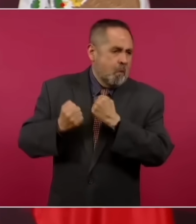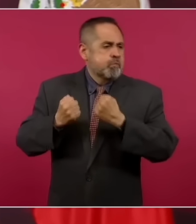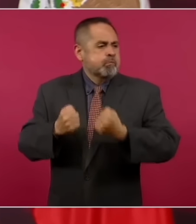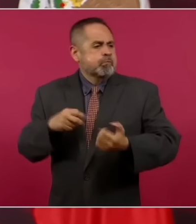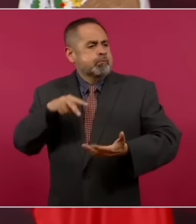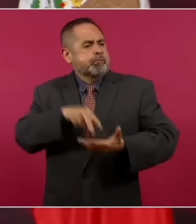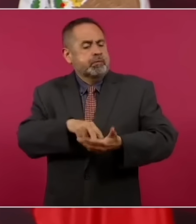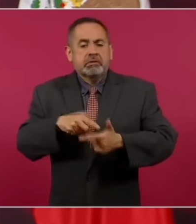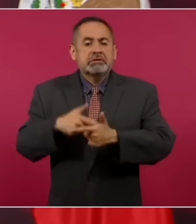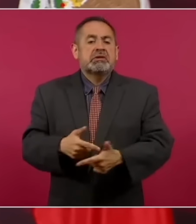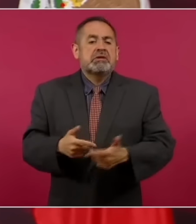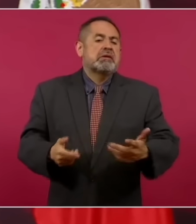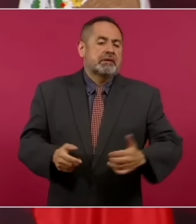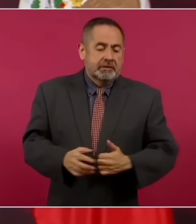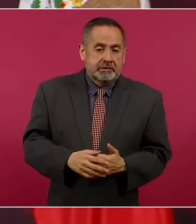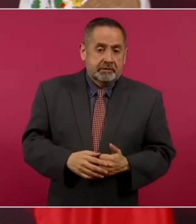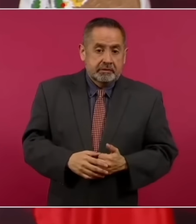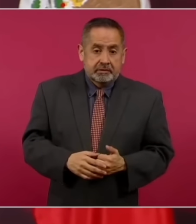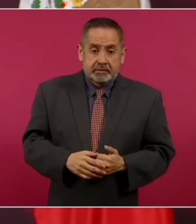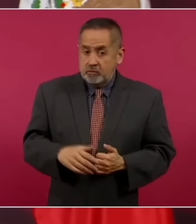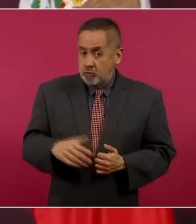y vaya que